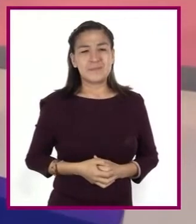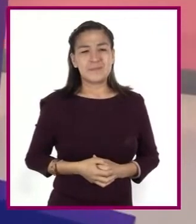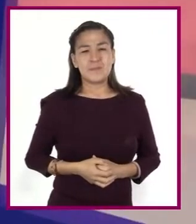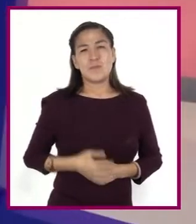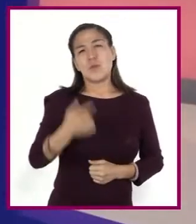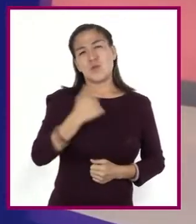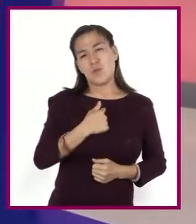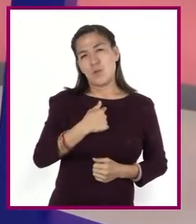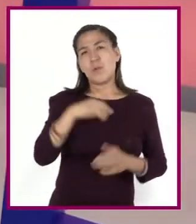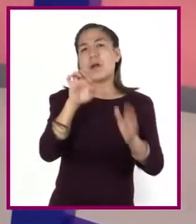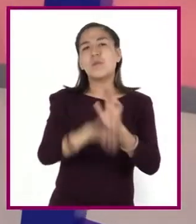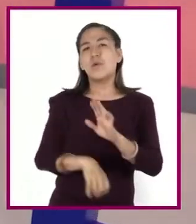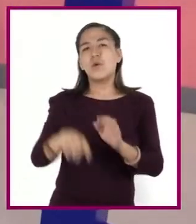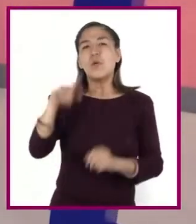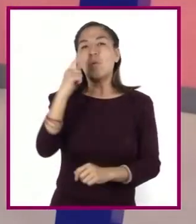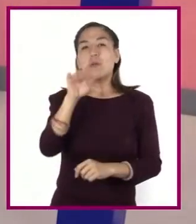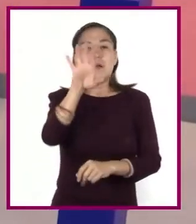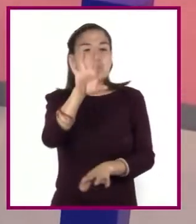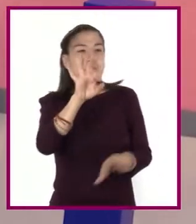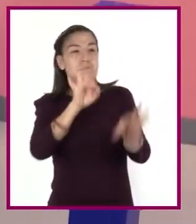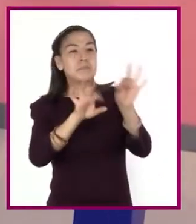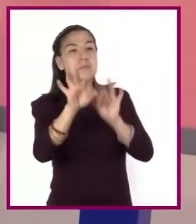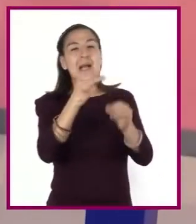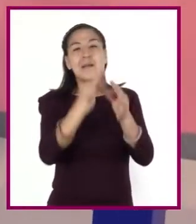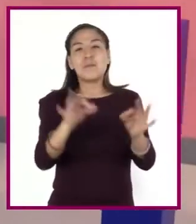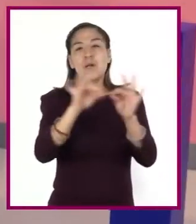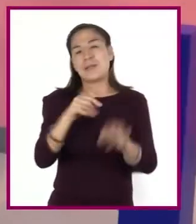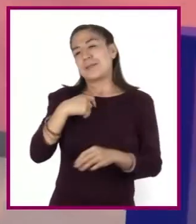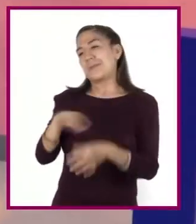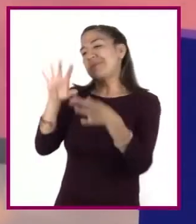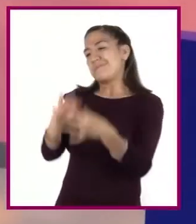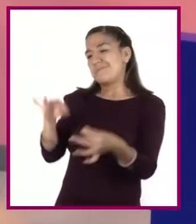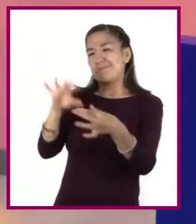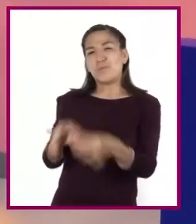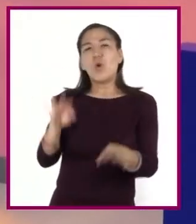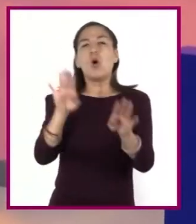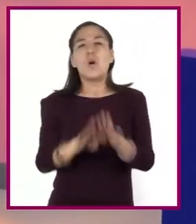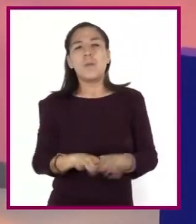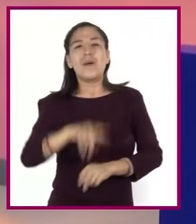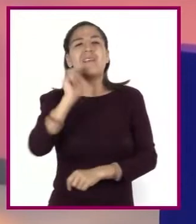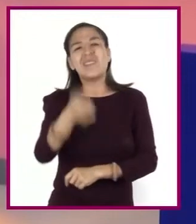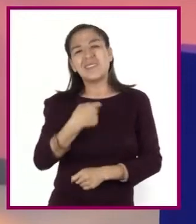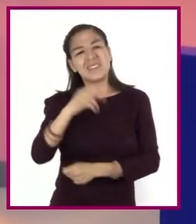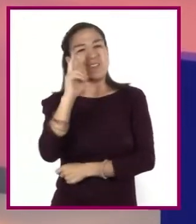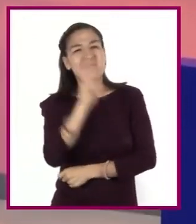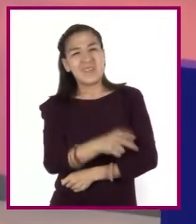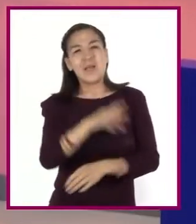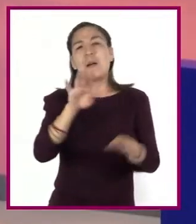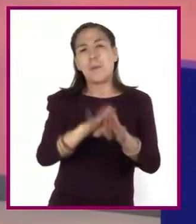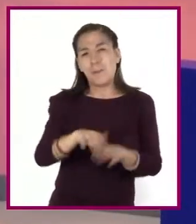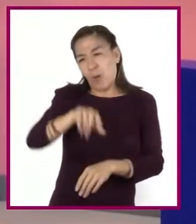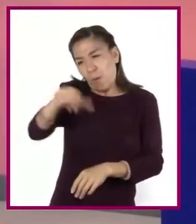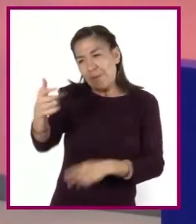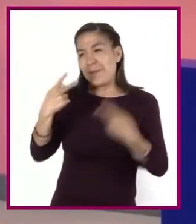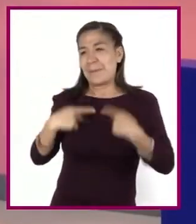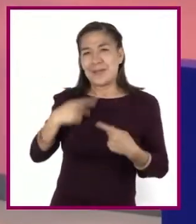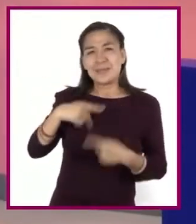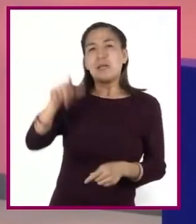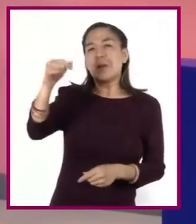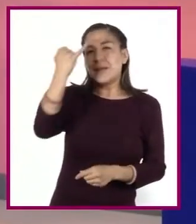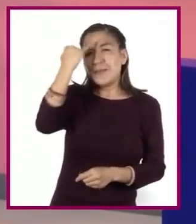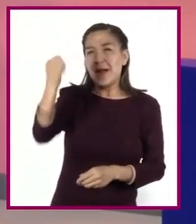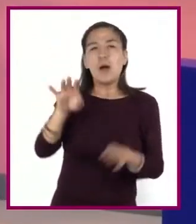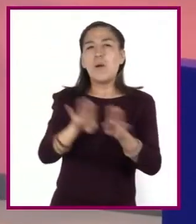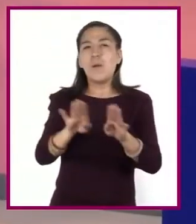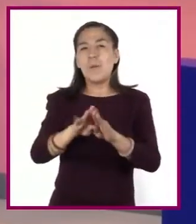Yo solo cuento lo que considero más importante, todo aquello que pueda dar detalles de lo que vi y ofrecer a otras personas una idea general